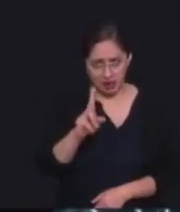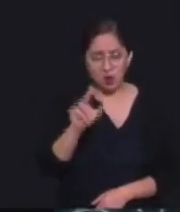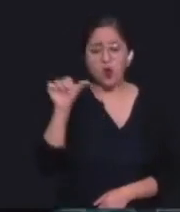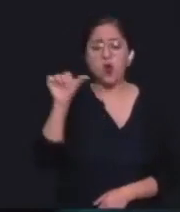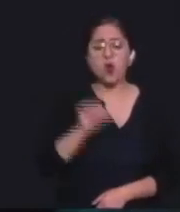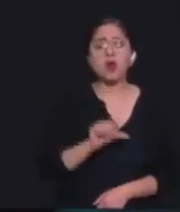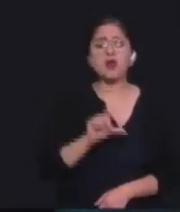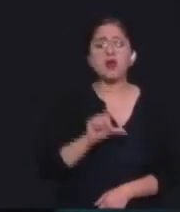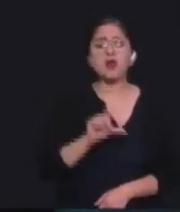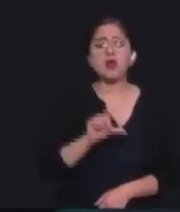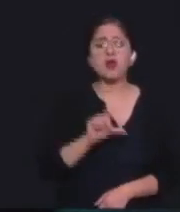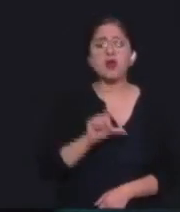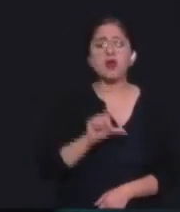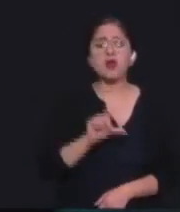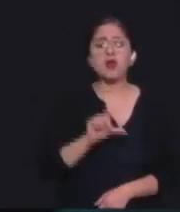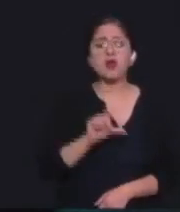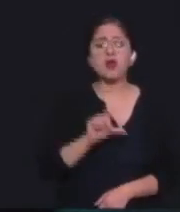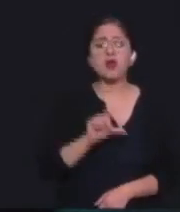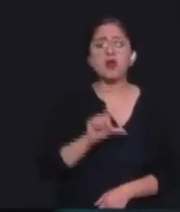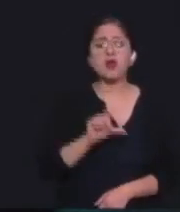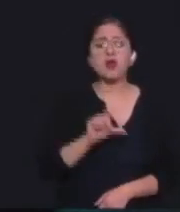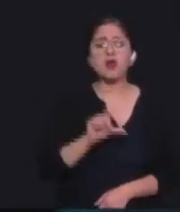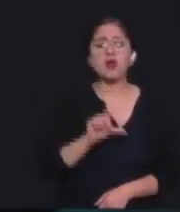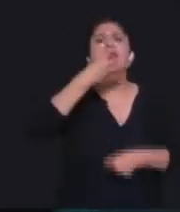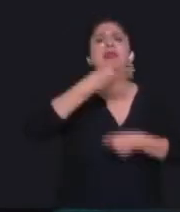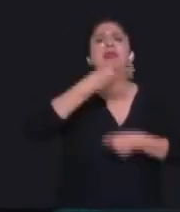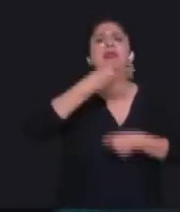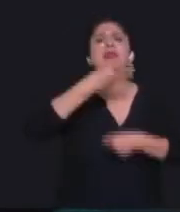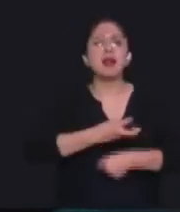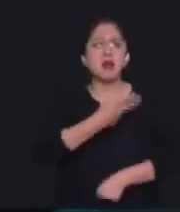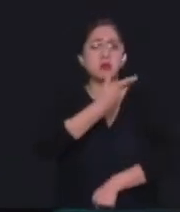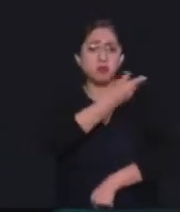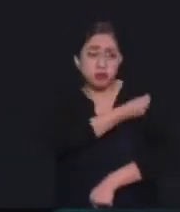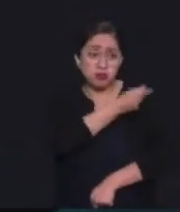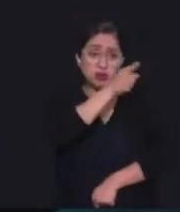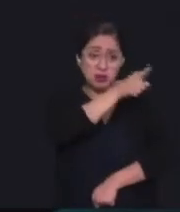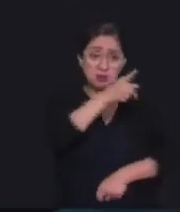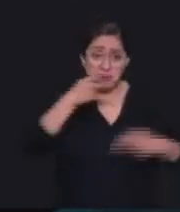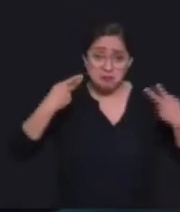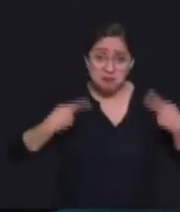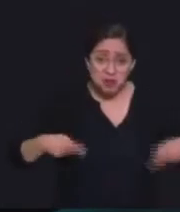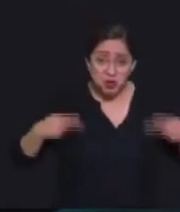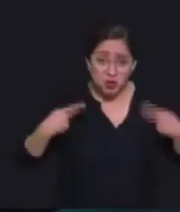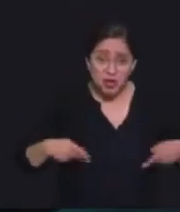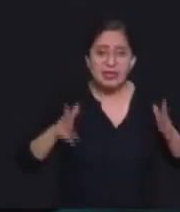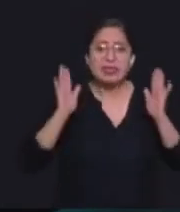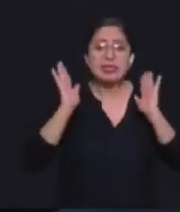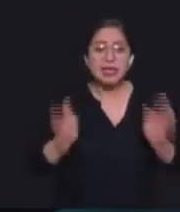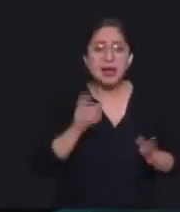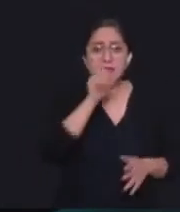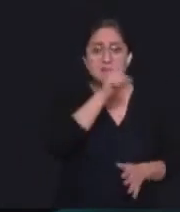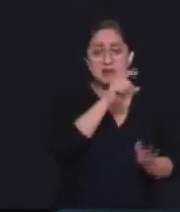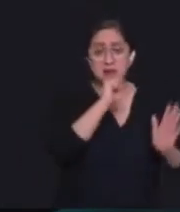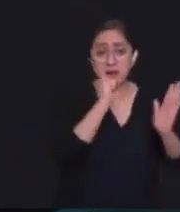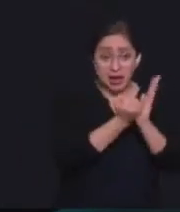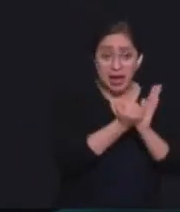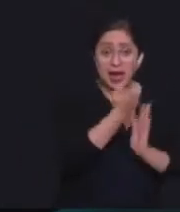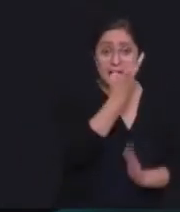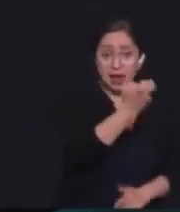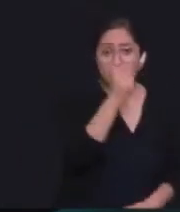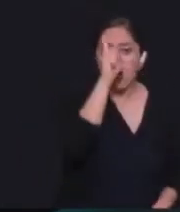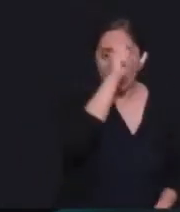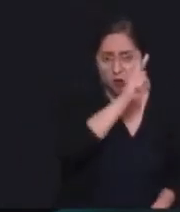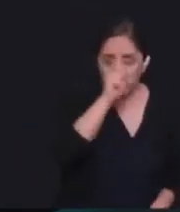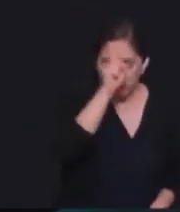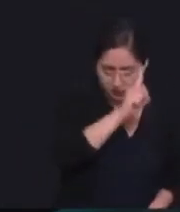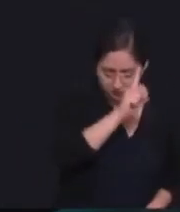día recomendó una tercera dosis exclusivamente a personas inmunosuprimidas. Esa es la recomendación. Pero